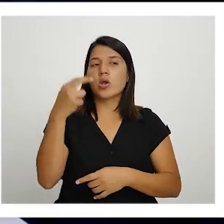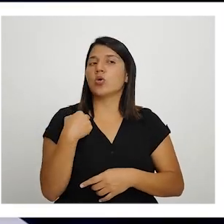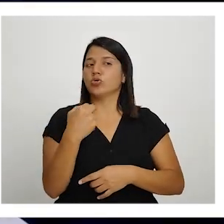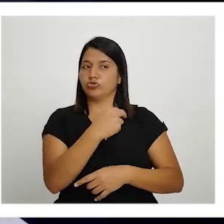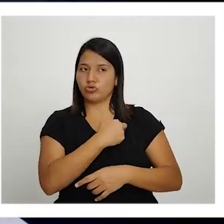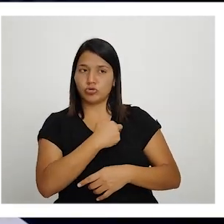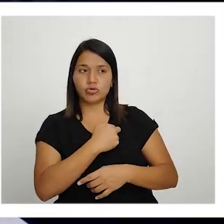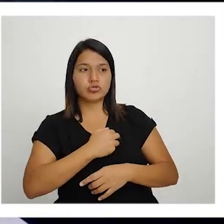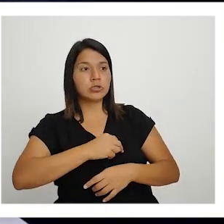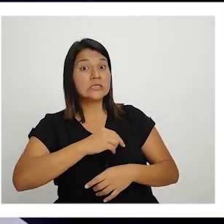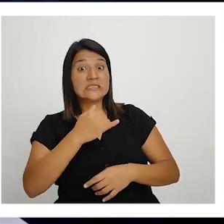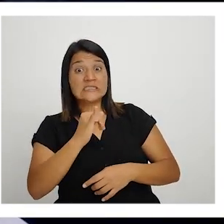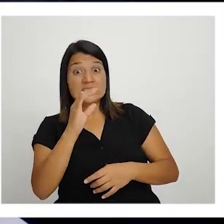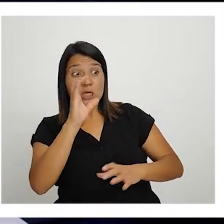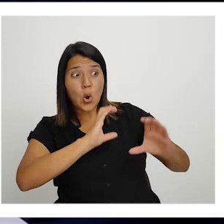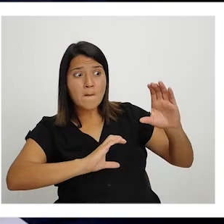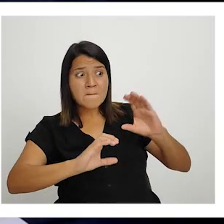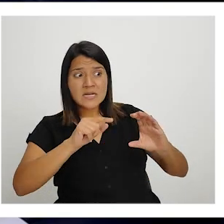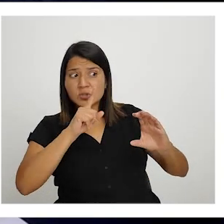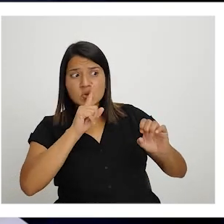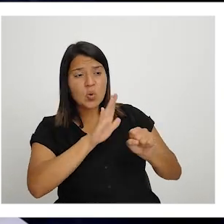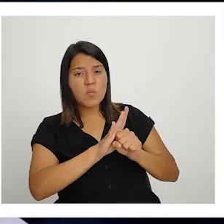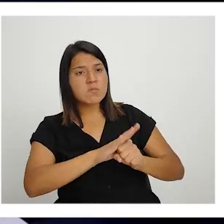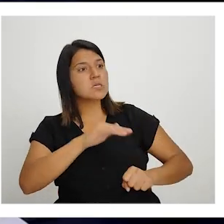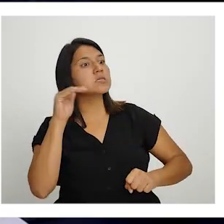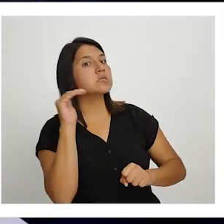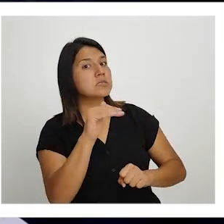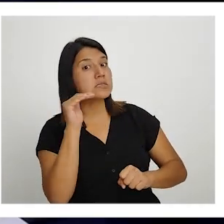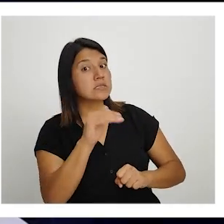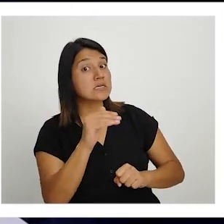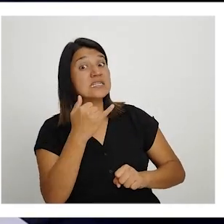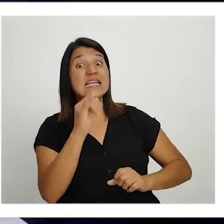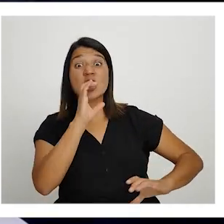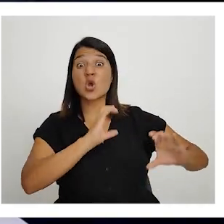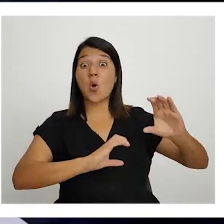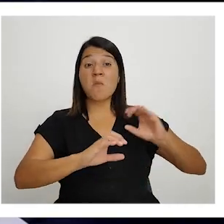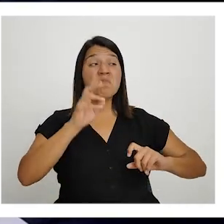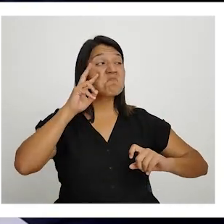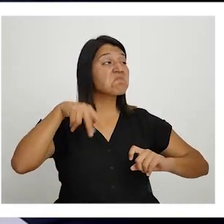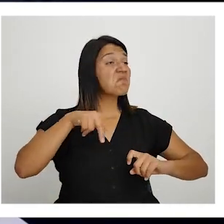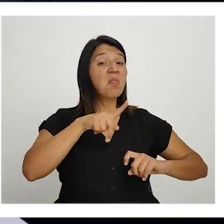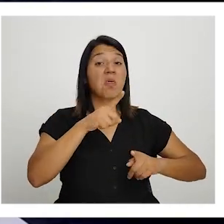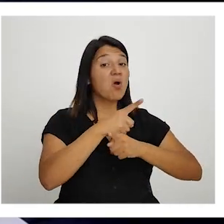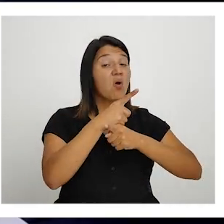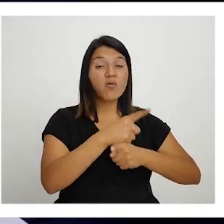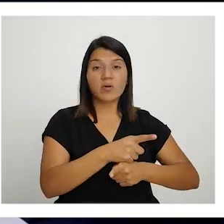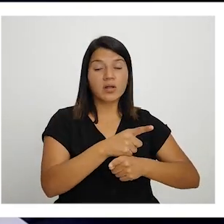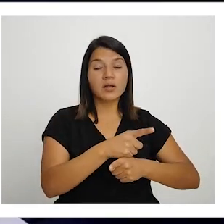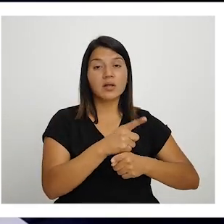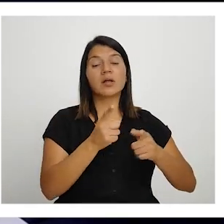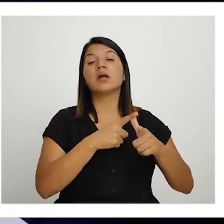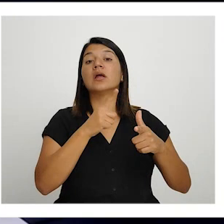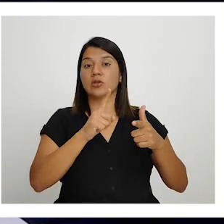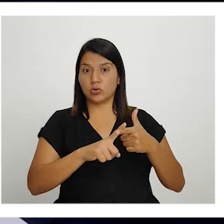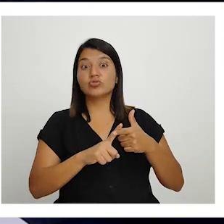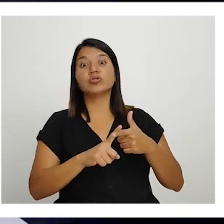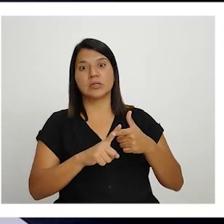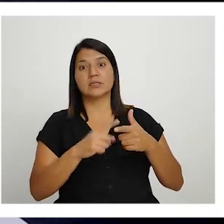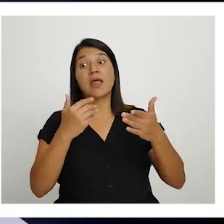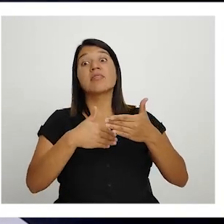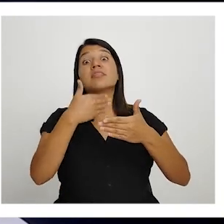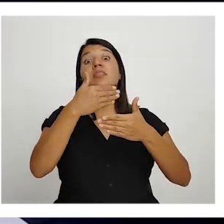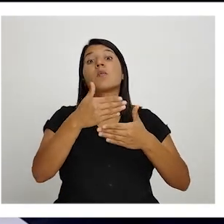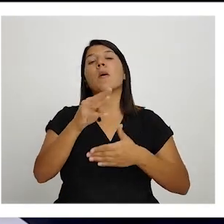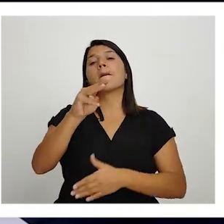los comercios, y los comercios que no cumplan corrigiendo las prevenciones que se les hacen son demandados por parte